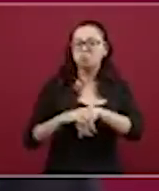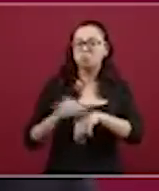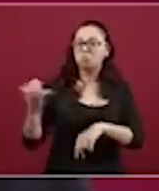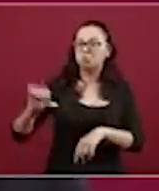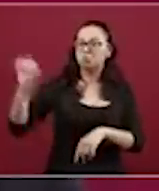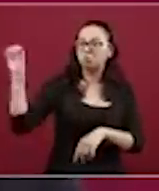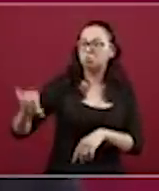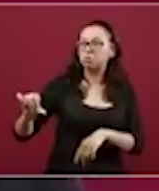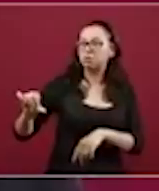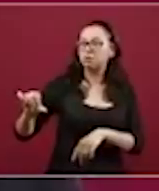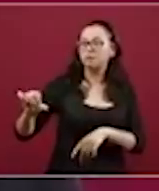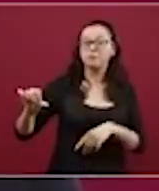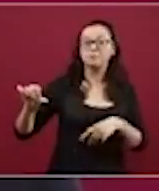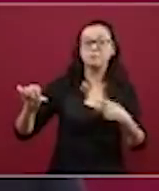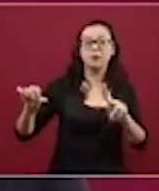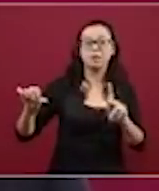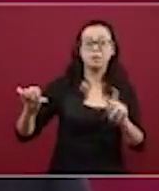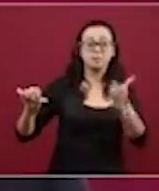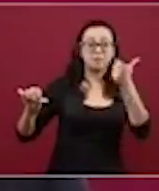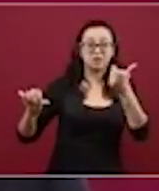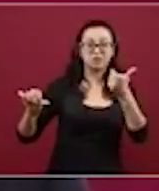pero se fortalece el peso.